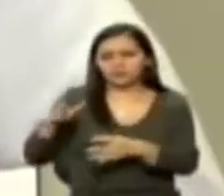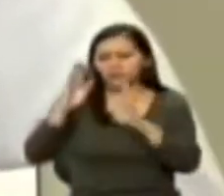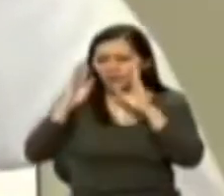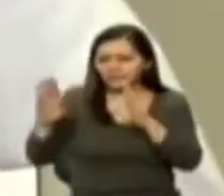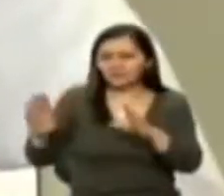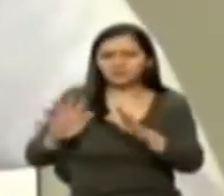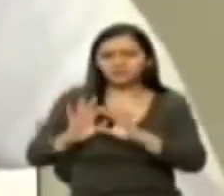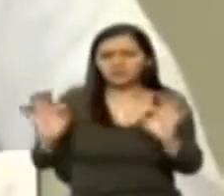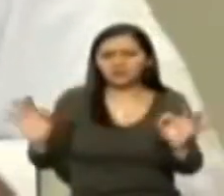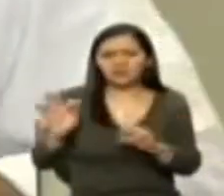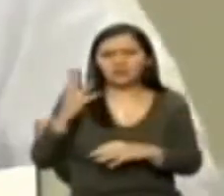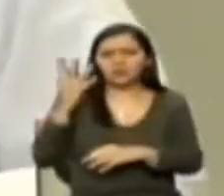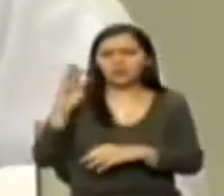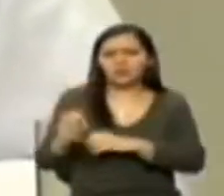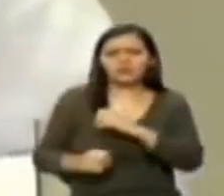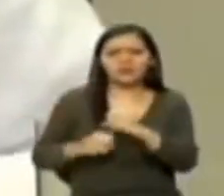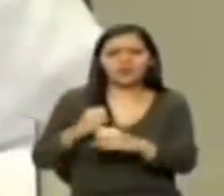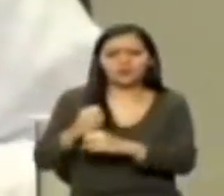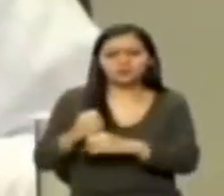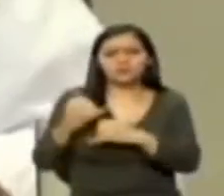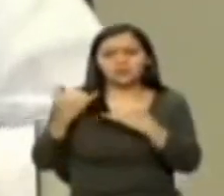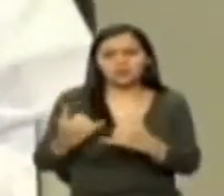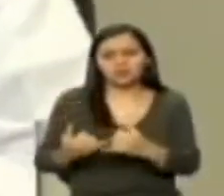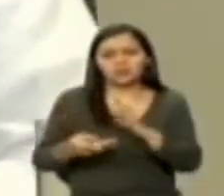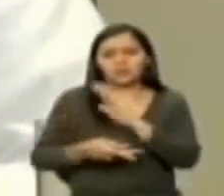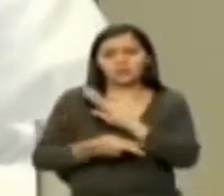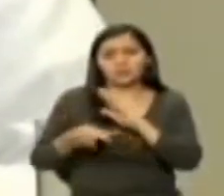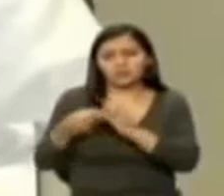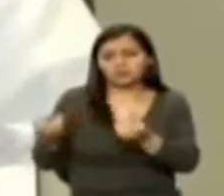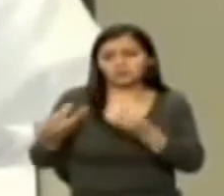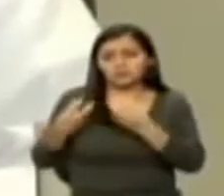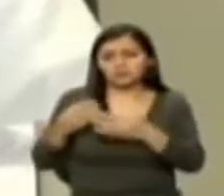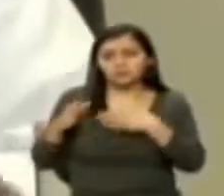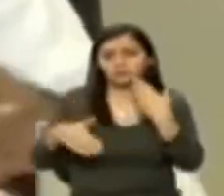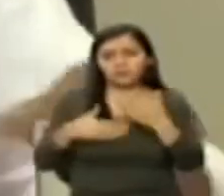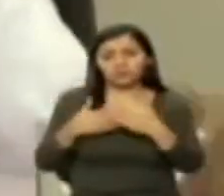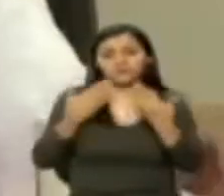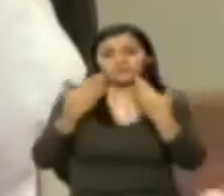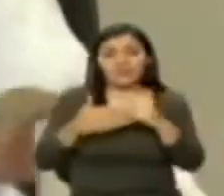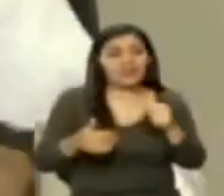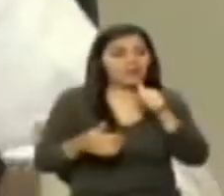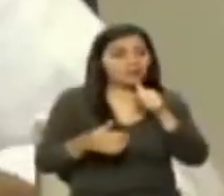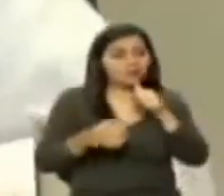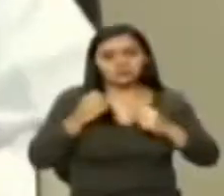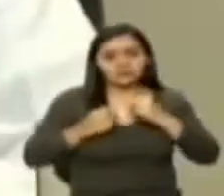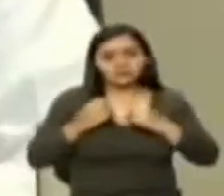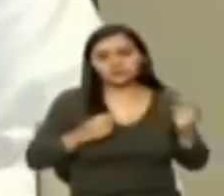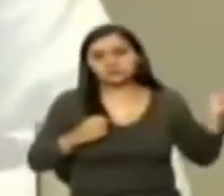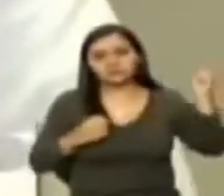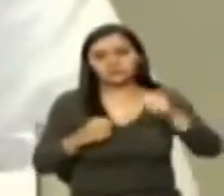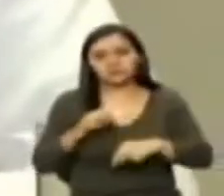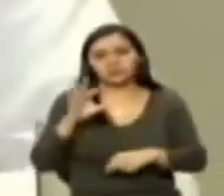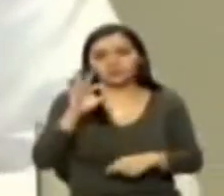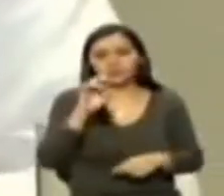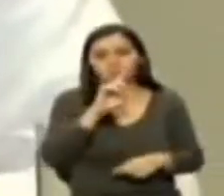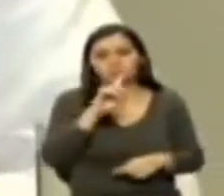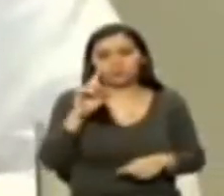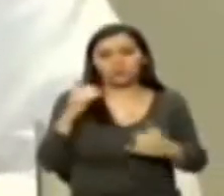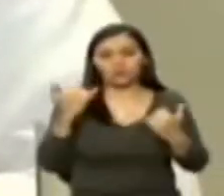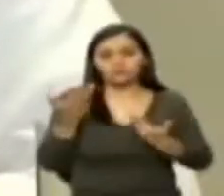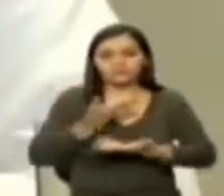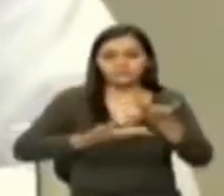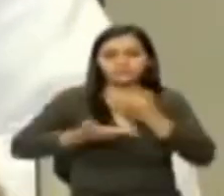mantenido las últimas 4 décadas gracias a la explotación petrolera. Y de ese almuerzo popular hemos venido al ECO 911, donde tenemos